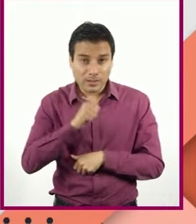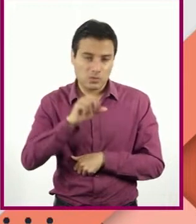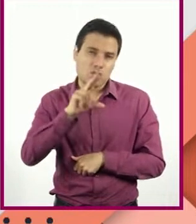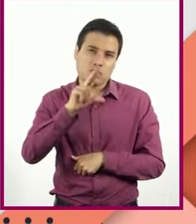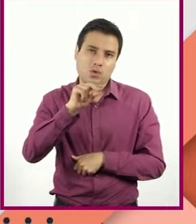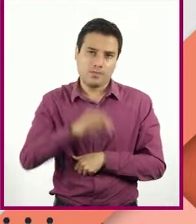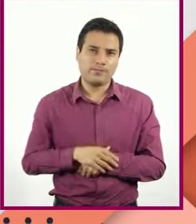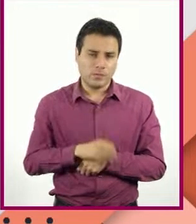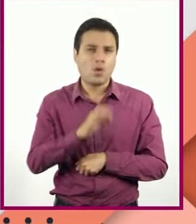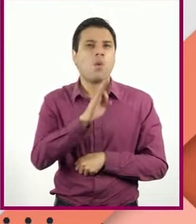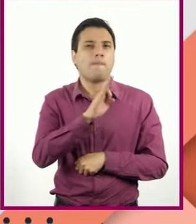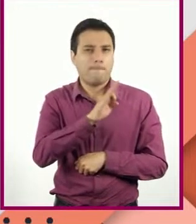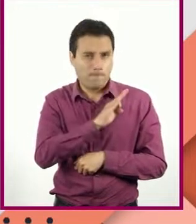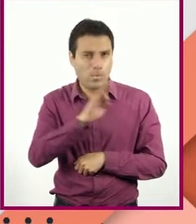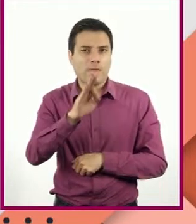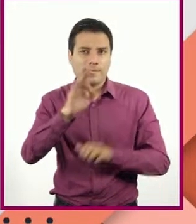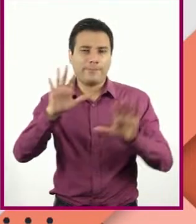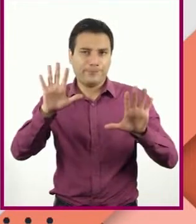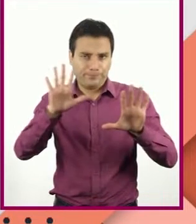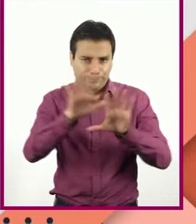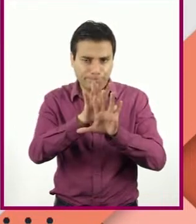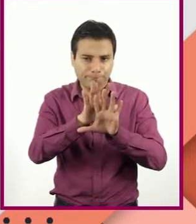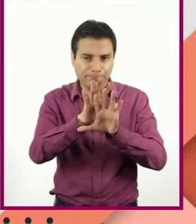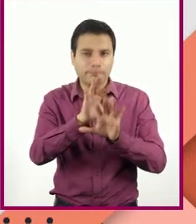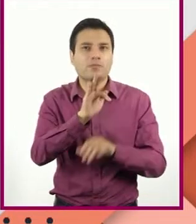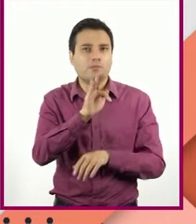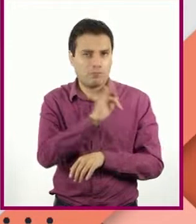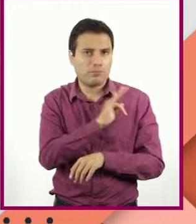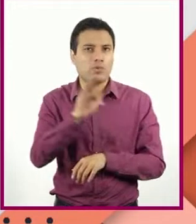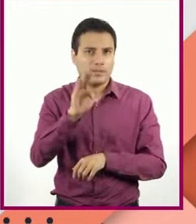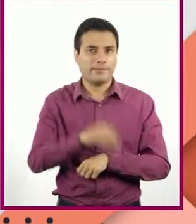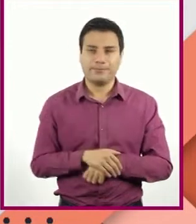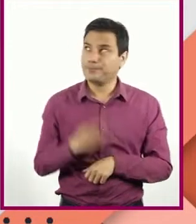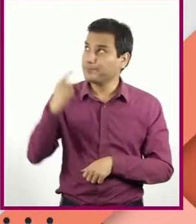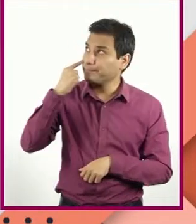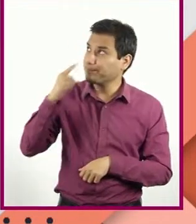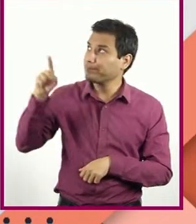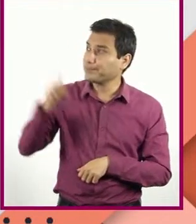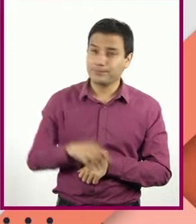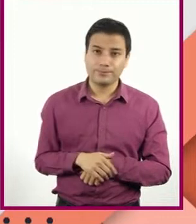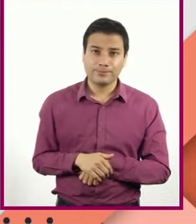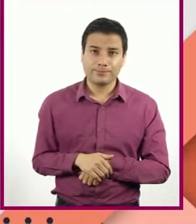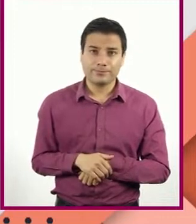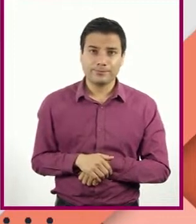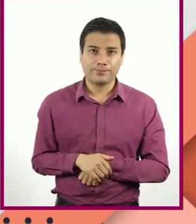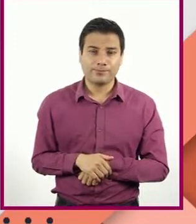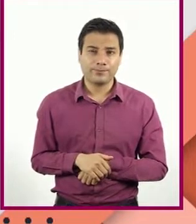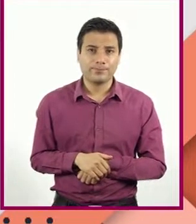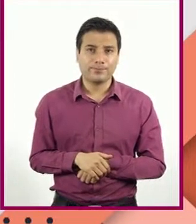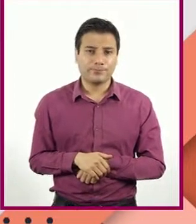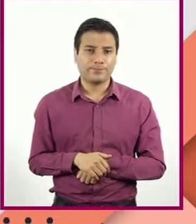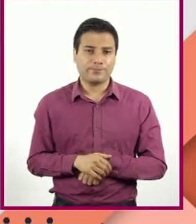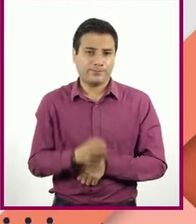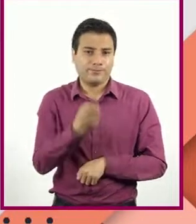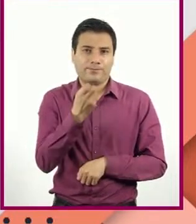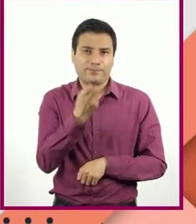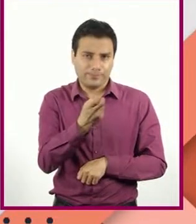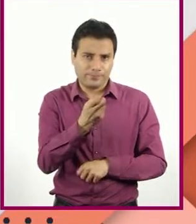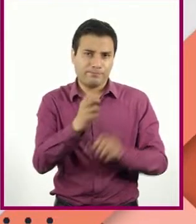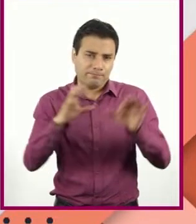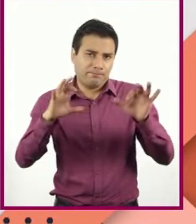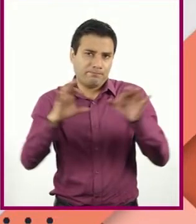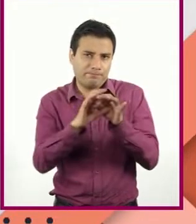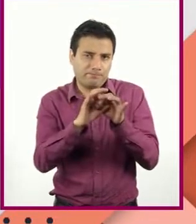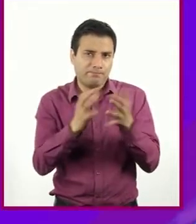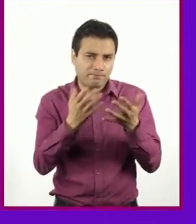dos acciones que suceden en un mismo momento o que pretenden realizar una elipsis, esta será un buen